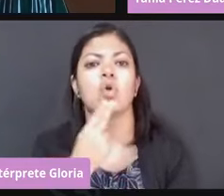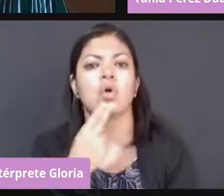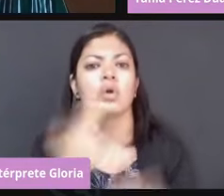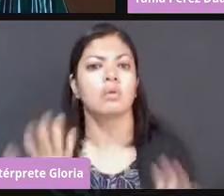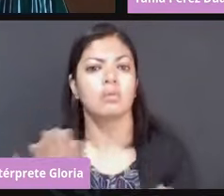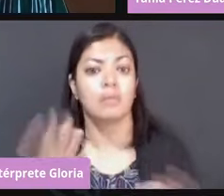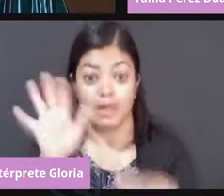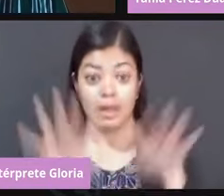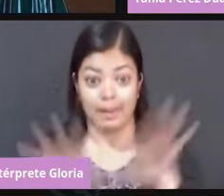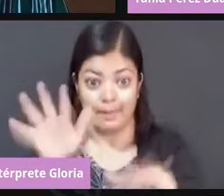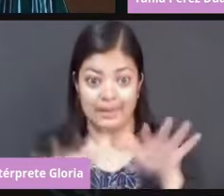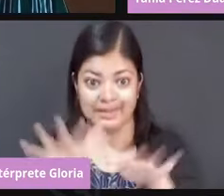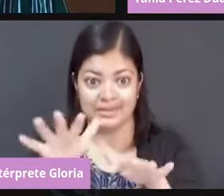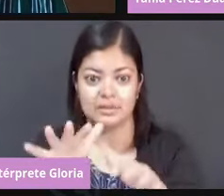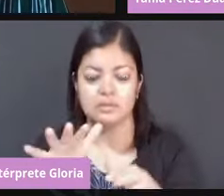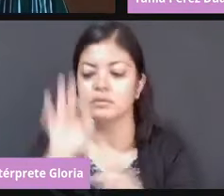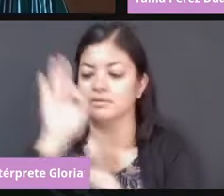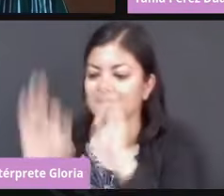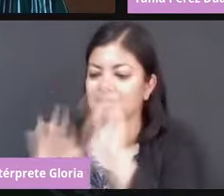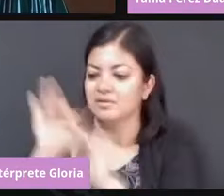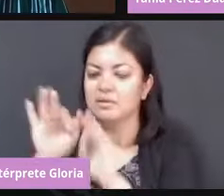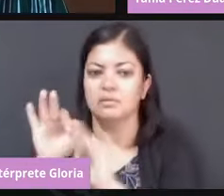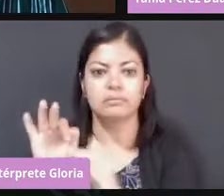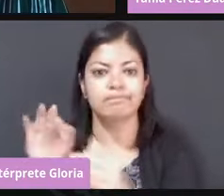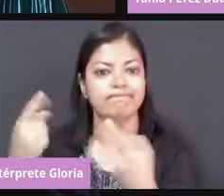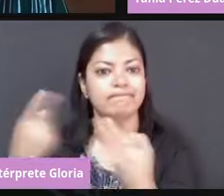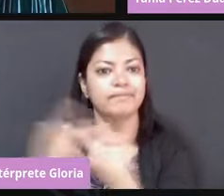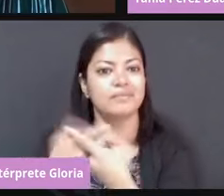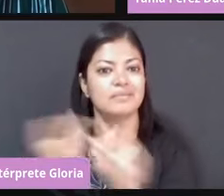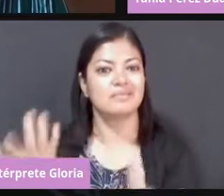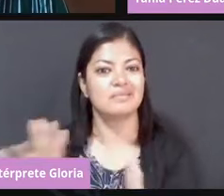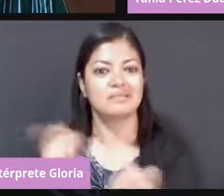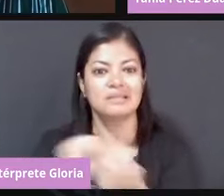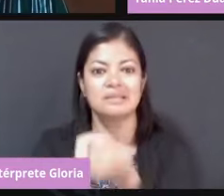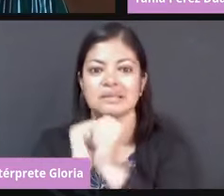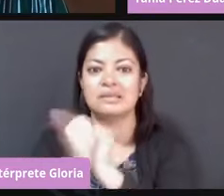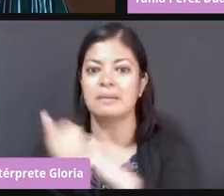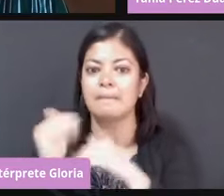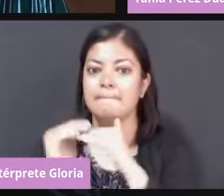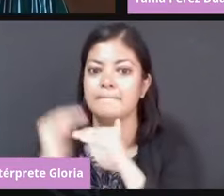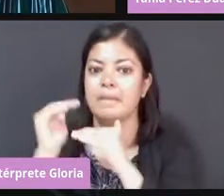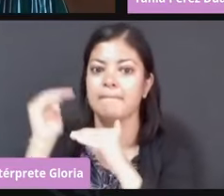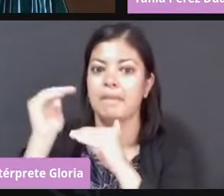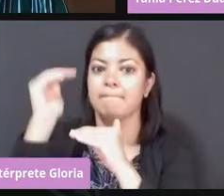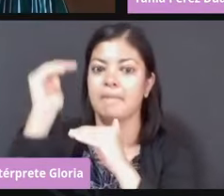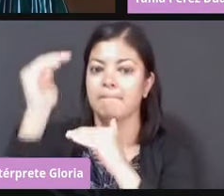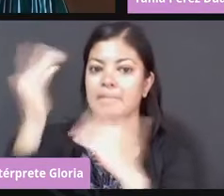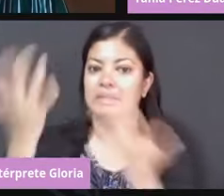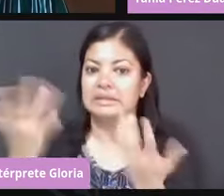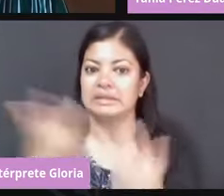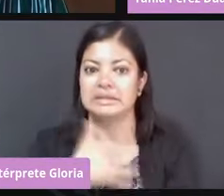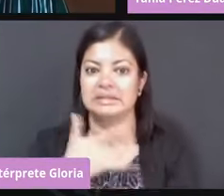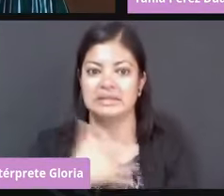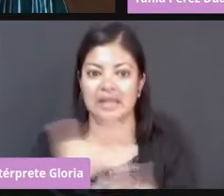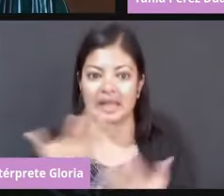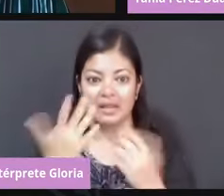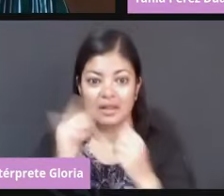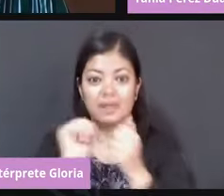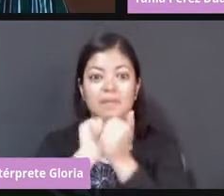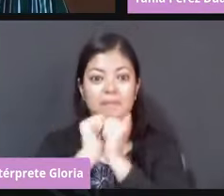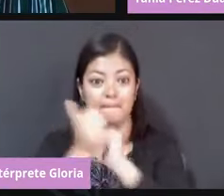los tratamientos no adecuados exacerban los síntomas o incrementan como tal los síntomas y por